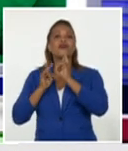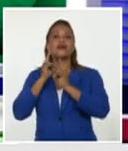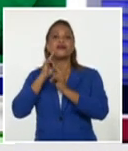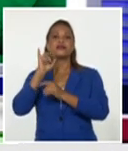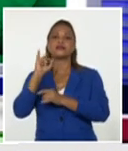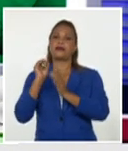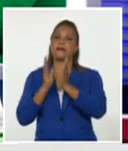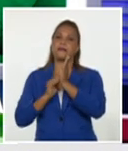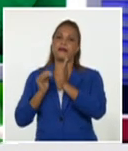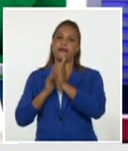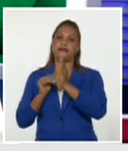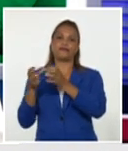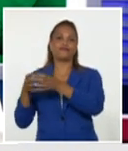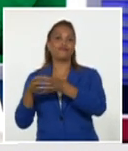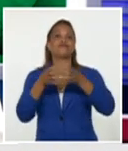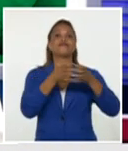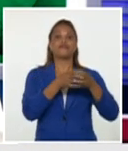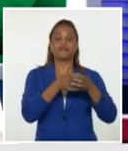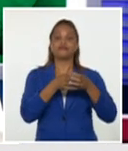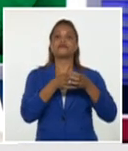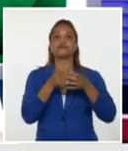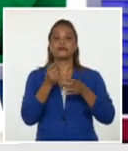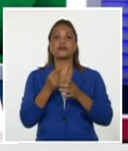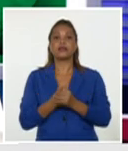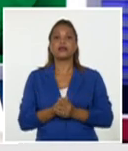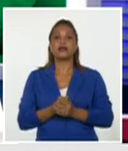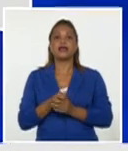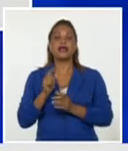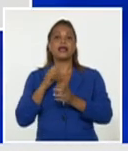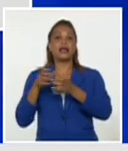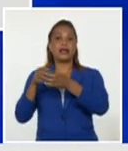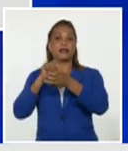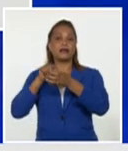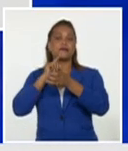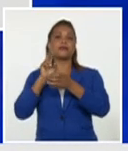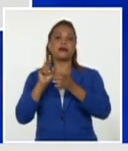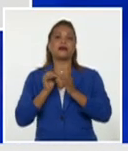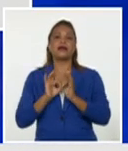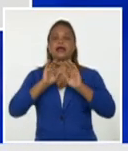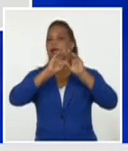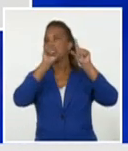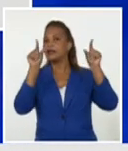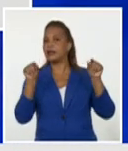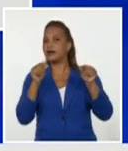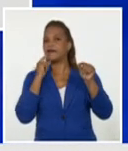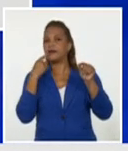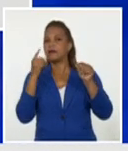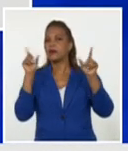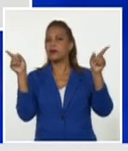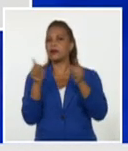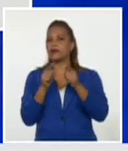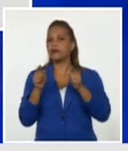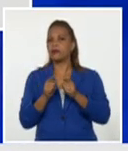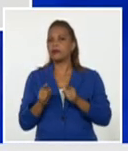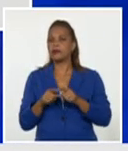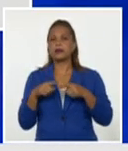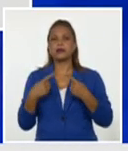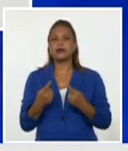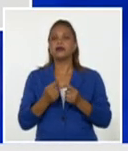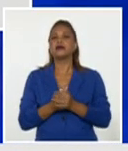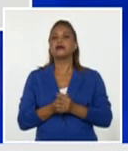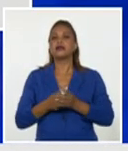importancia de la protección. El gráfico resumen del comportamiento de la pandemia en